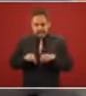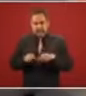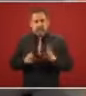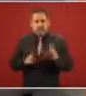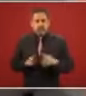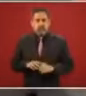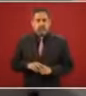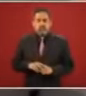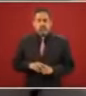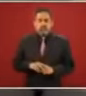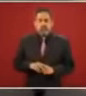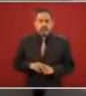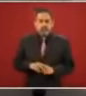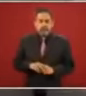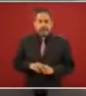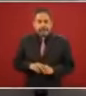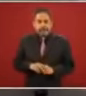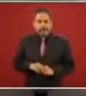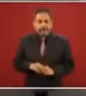que